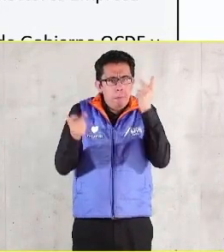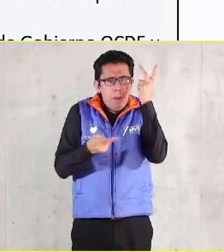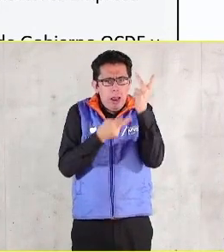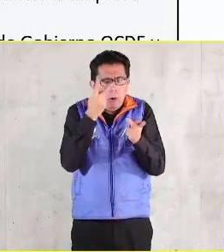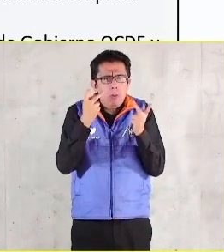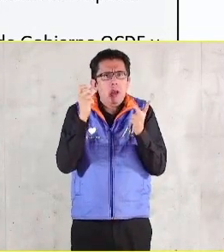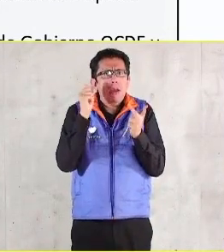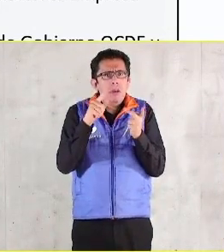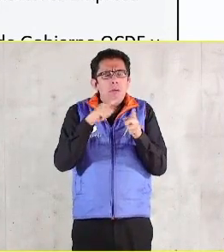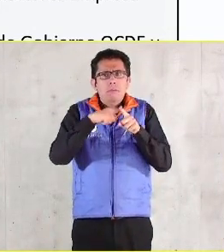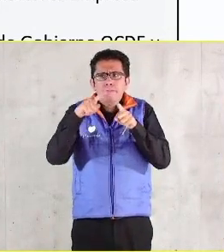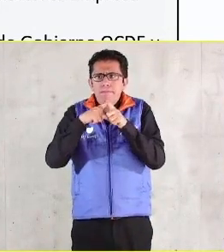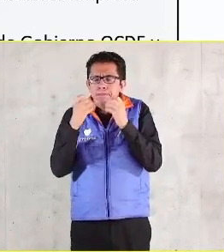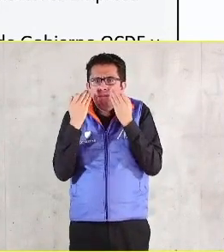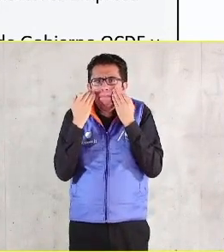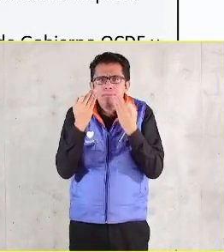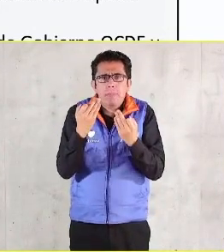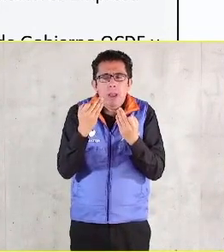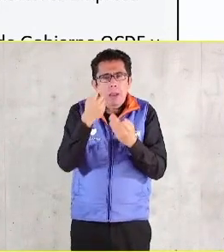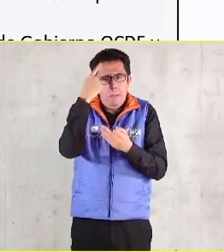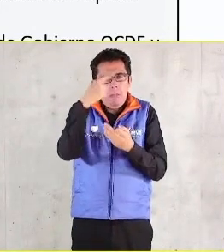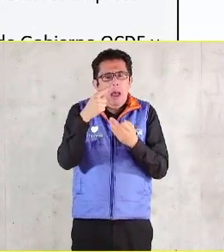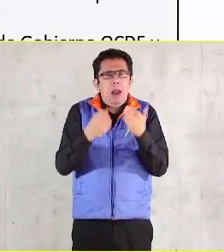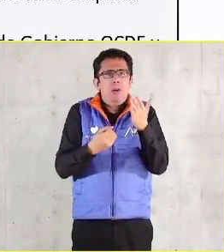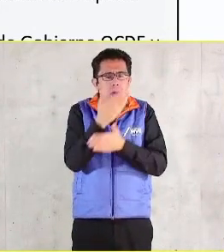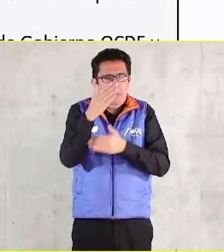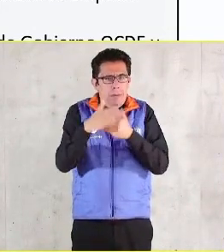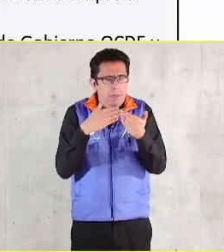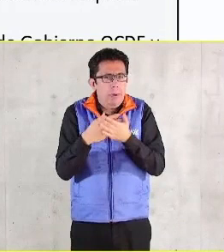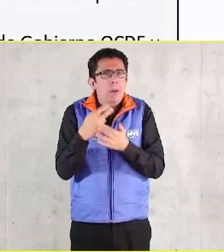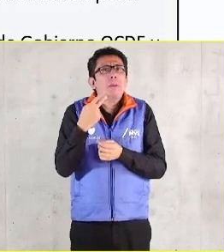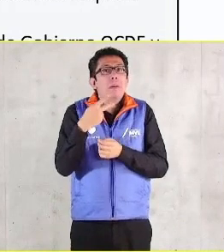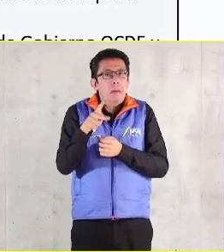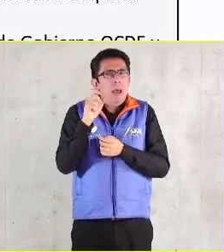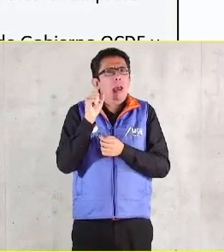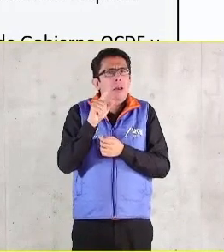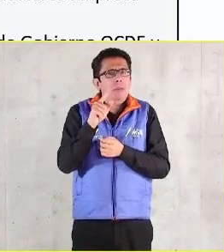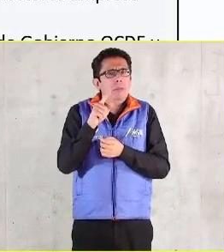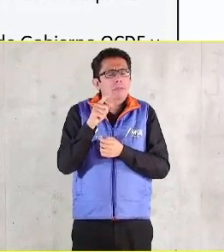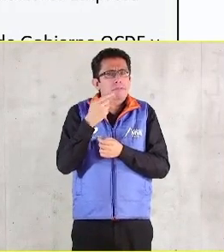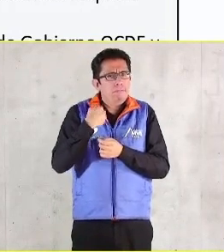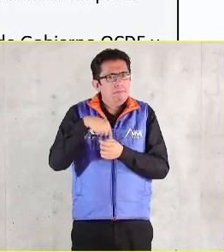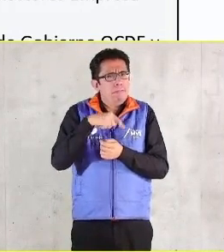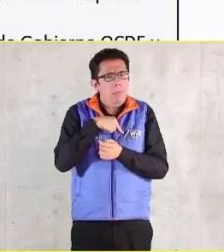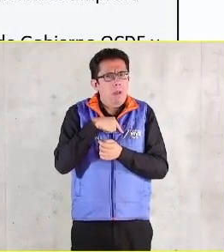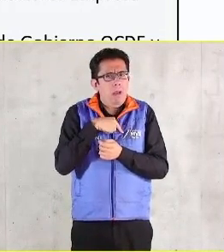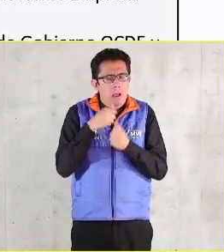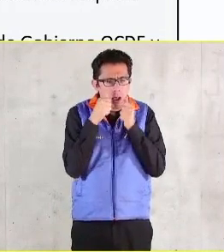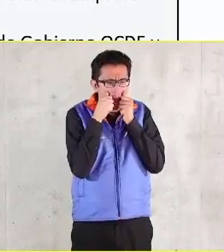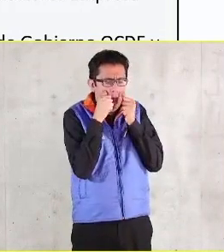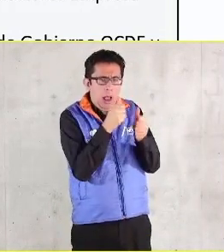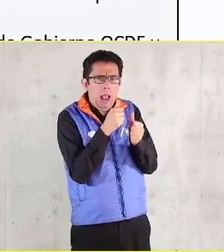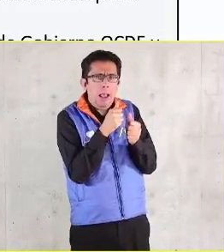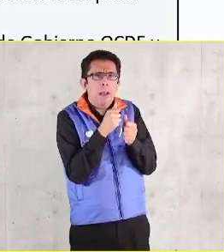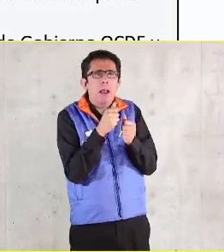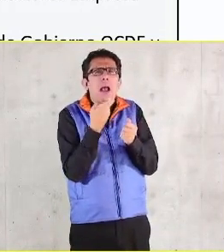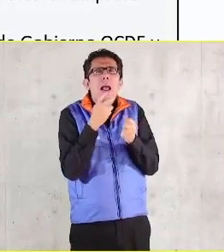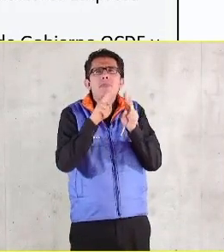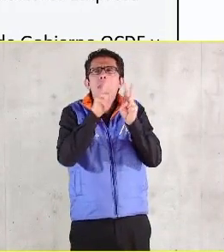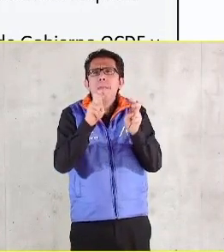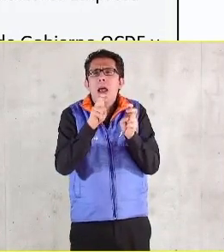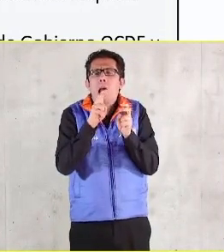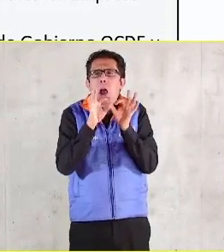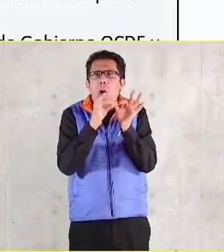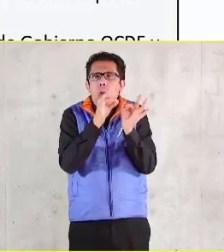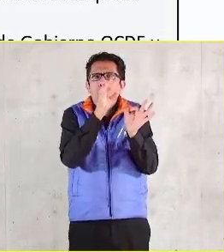evidencias que requeríamos en el nuevo modelo. Pero también tomamos en cuenta, de alguna manera, toda la parte de cumplimiento. ¿Sí? Todo